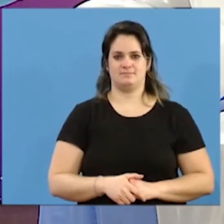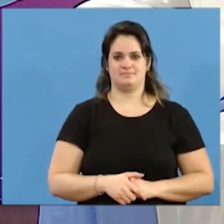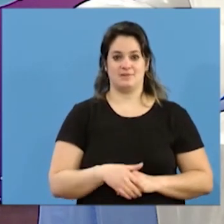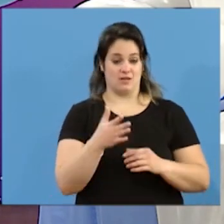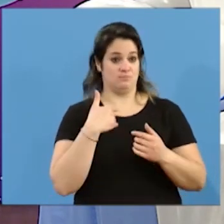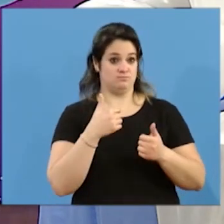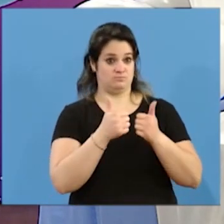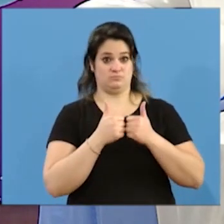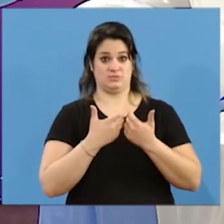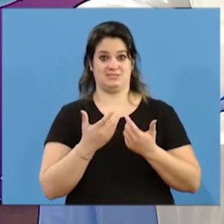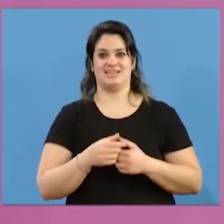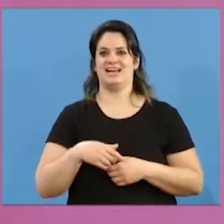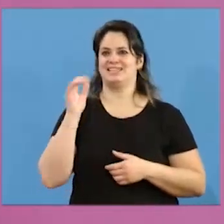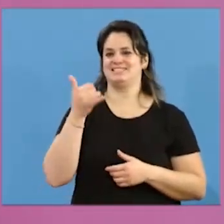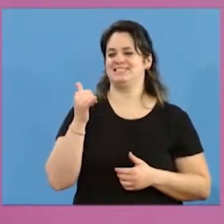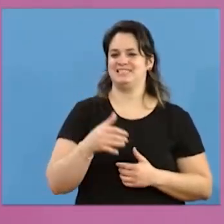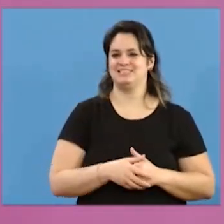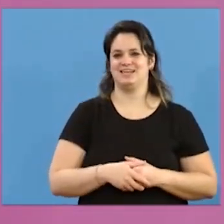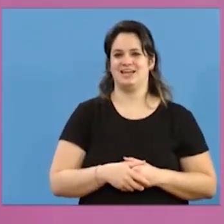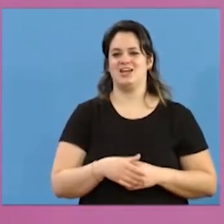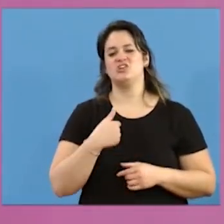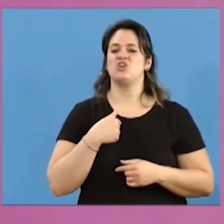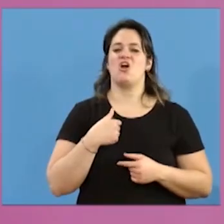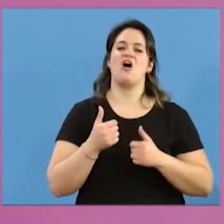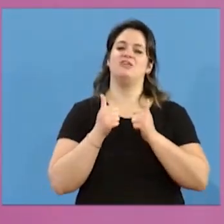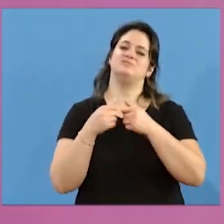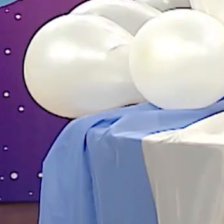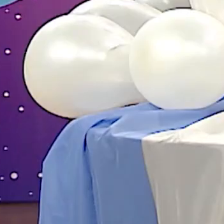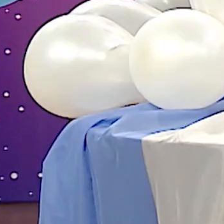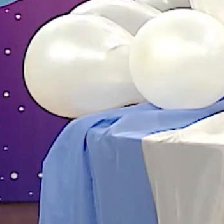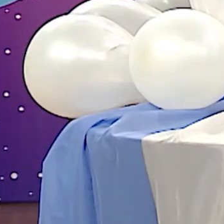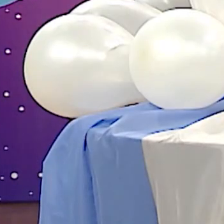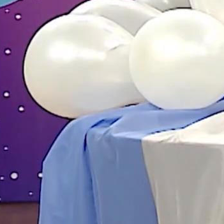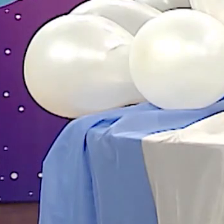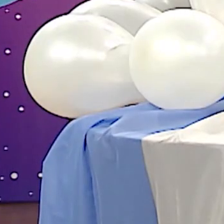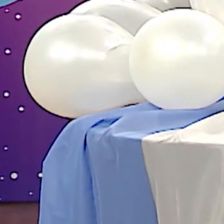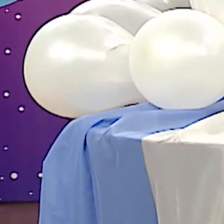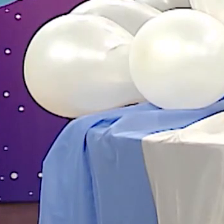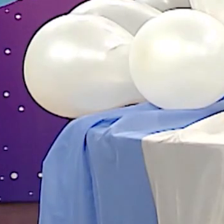acompañar, Klosky? Sí, sí, profe, te voy a acompañar. Ahí va.